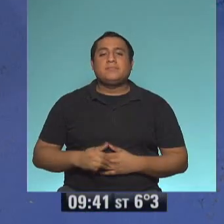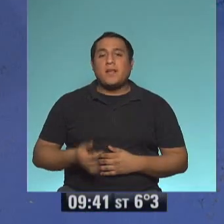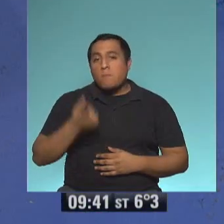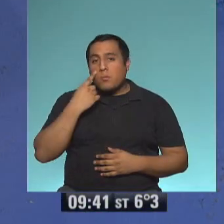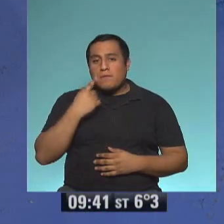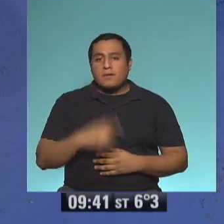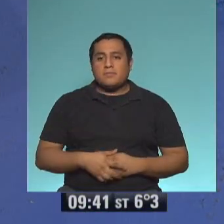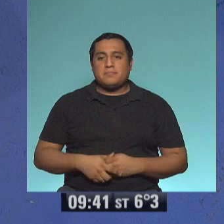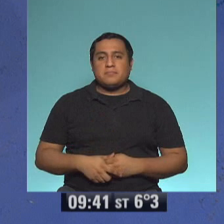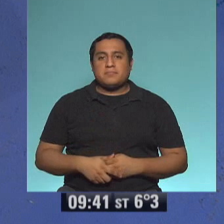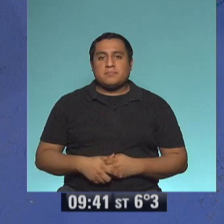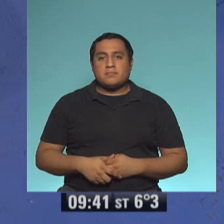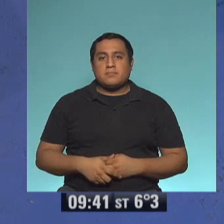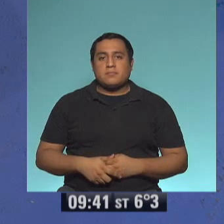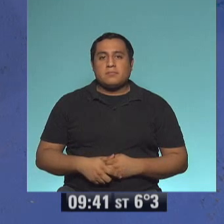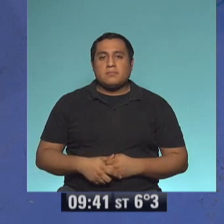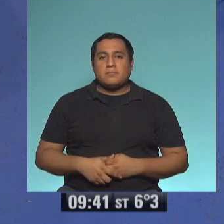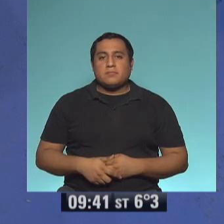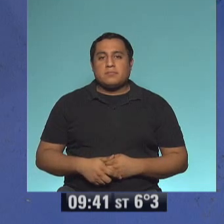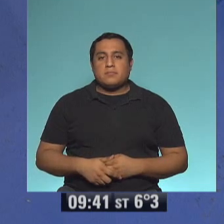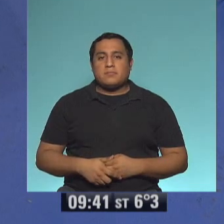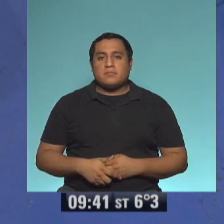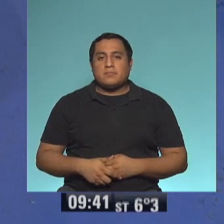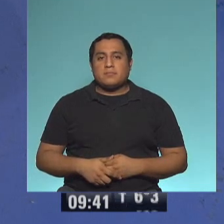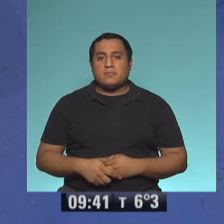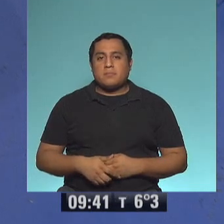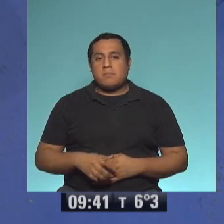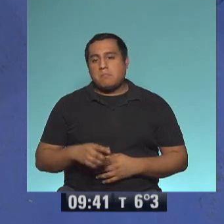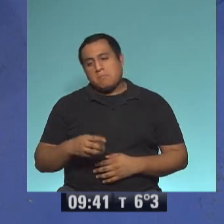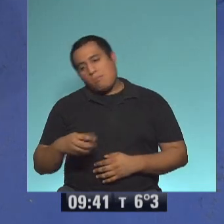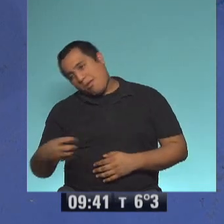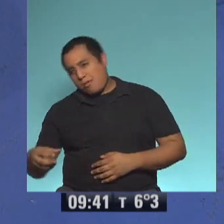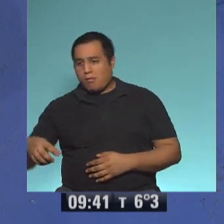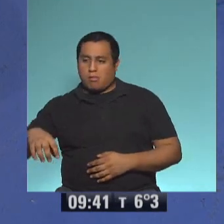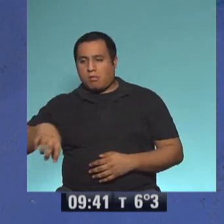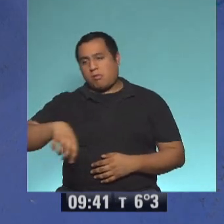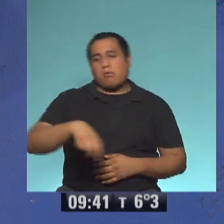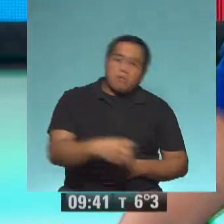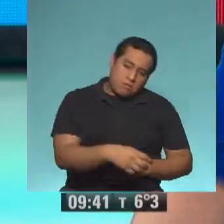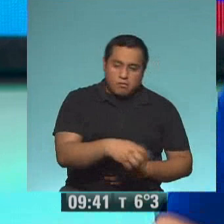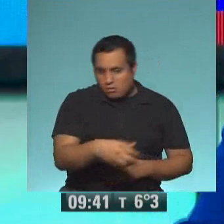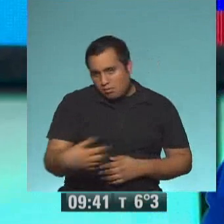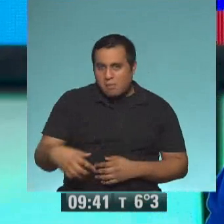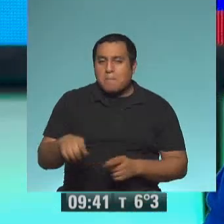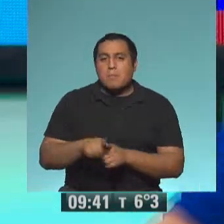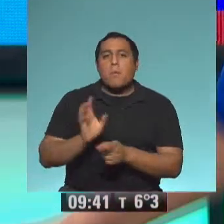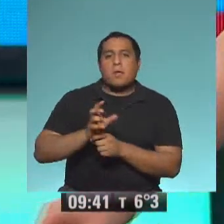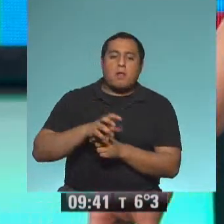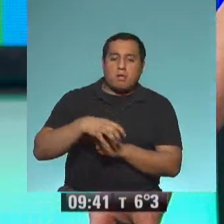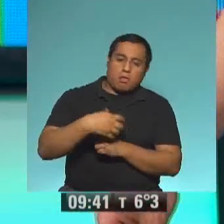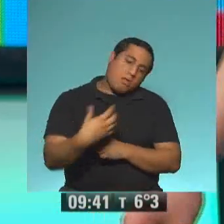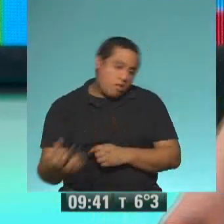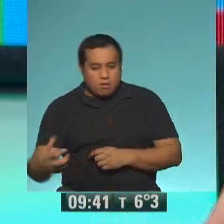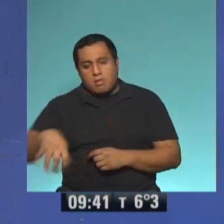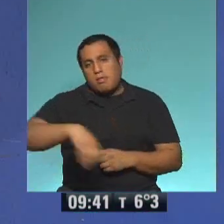va. Esa. Esa le damos un poco. No tiene mucho movimiento. Ahí va. Es como una piedra esa. Una roca que cae de la montaña.